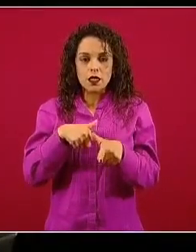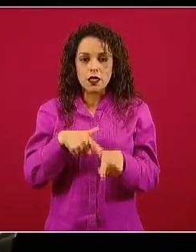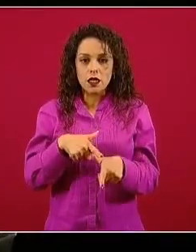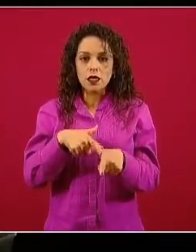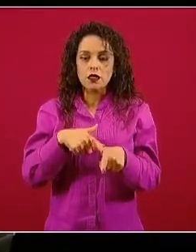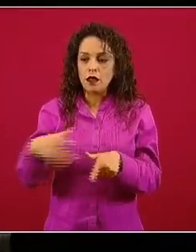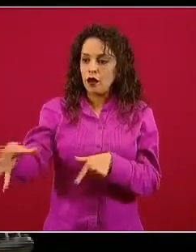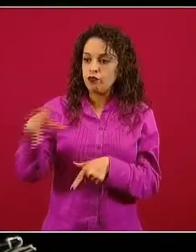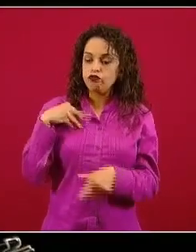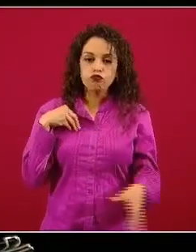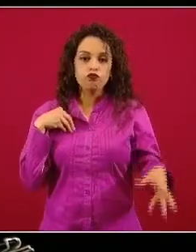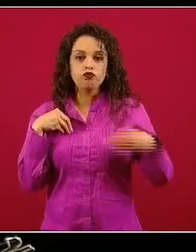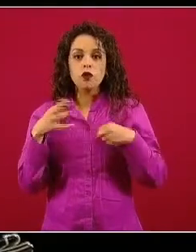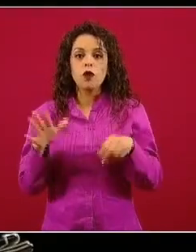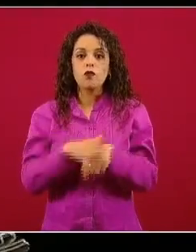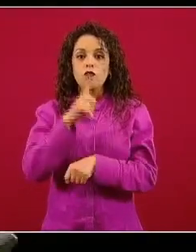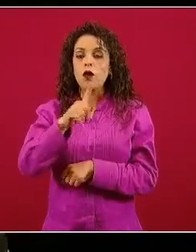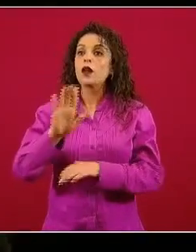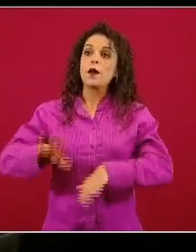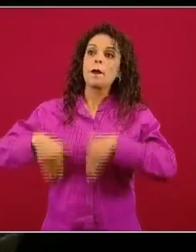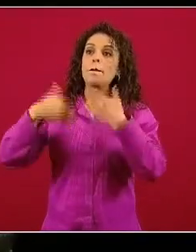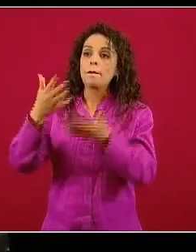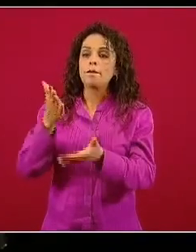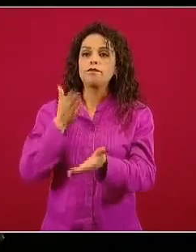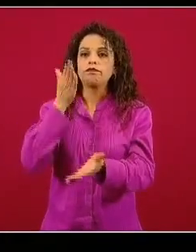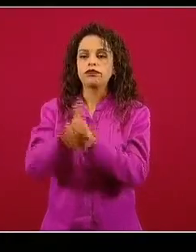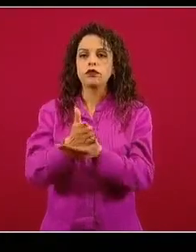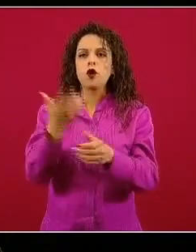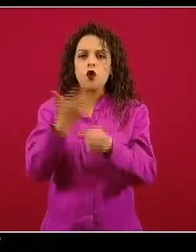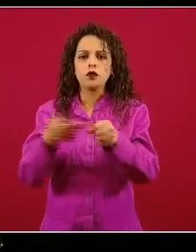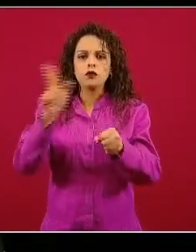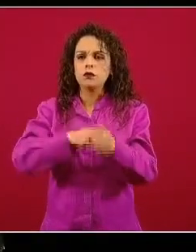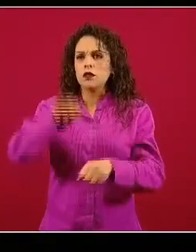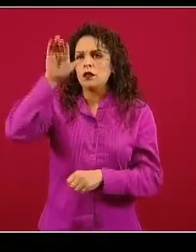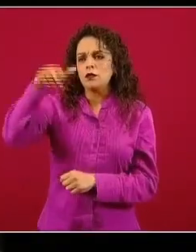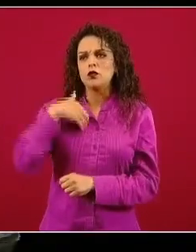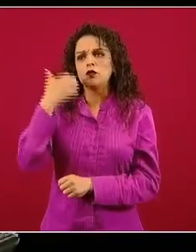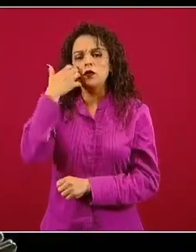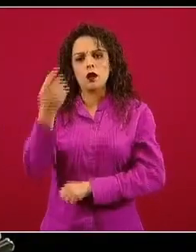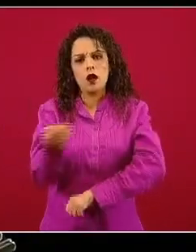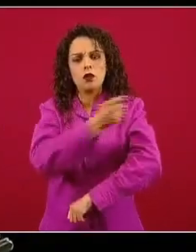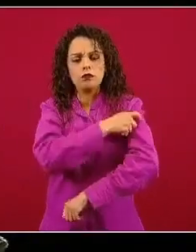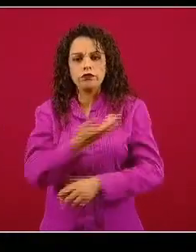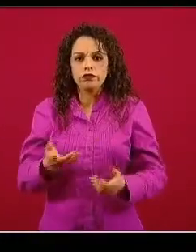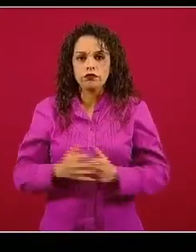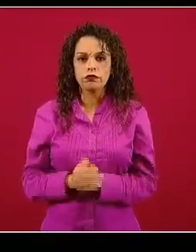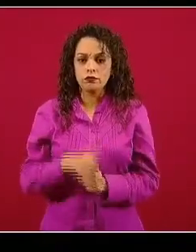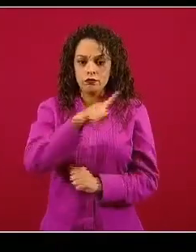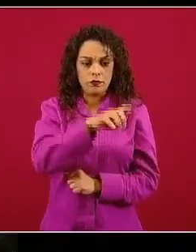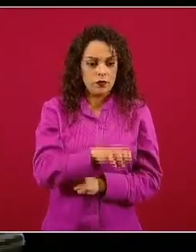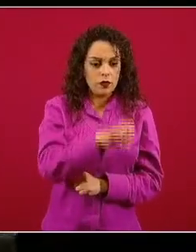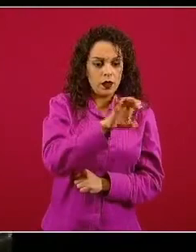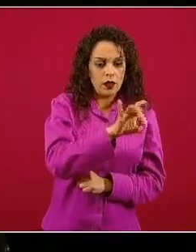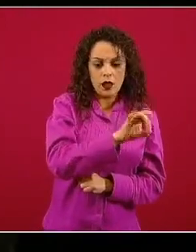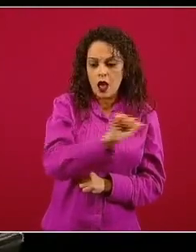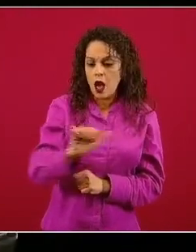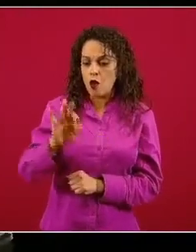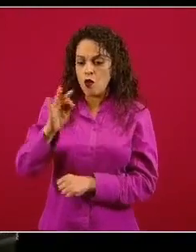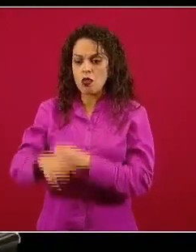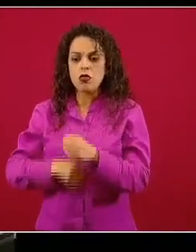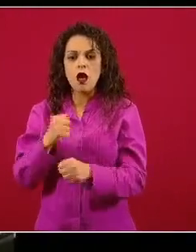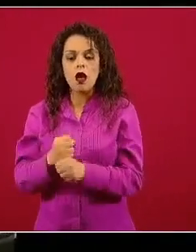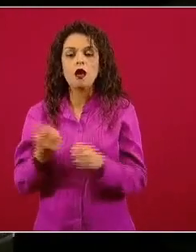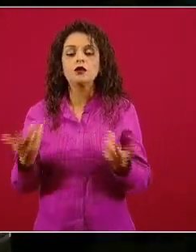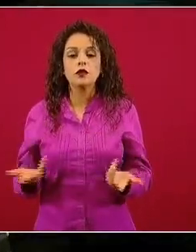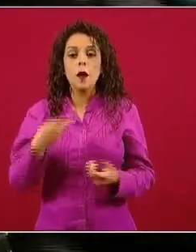hospital y exija la vacuna? Y a lo mejor son personas de entre 30 a 40 años que no están en los grupos vulnerables, pero están contagiados, y en